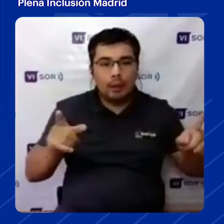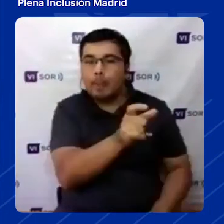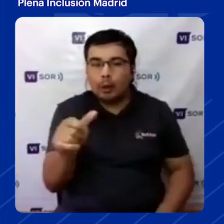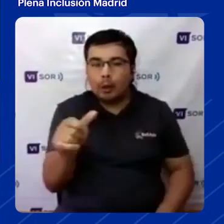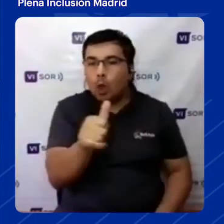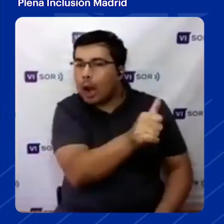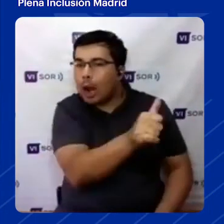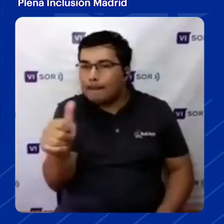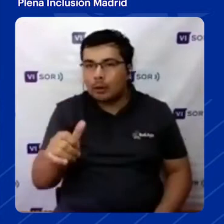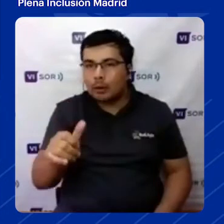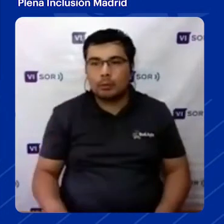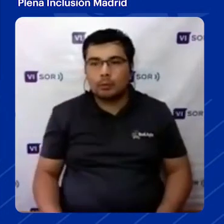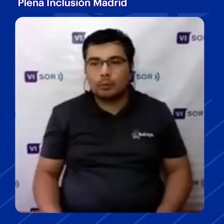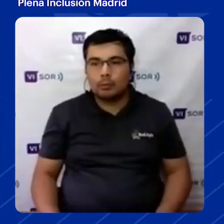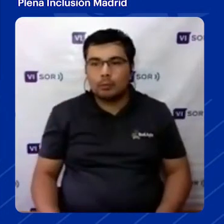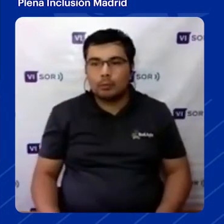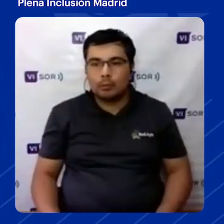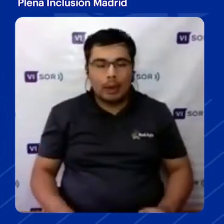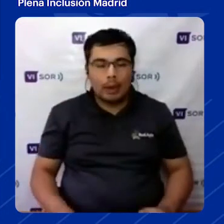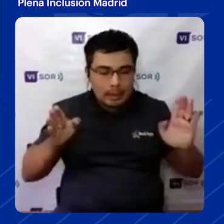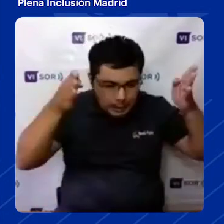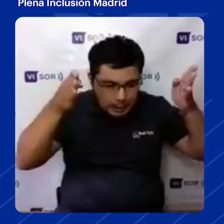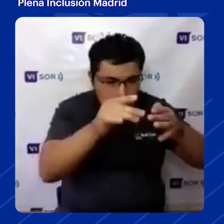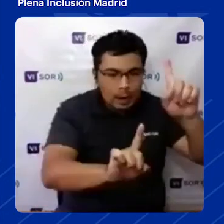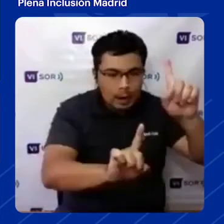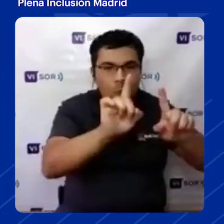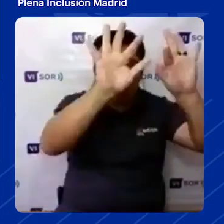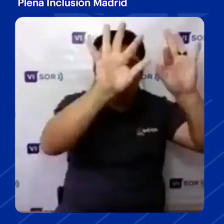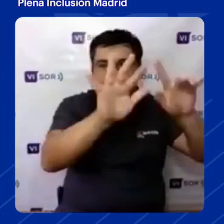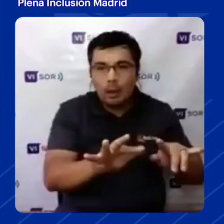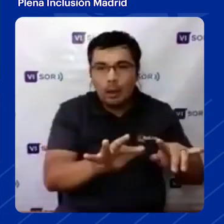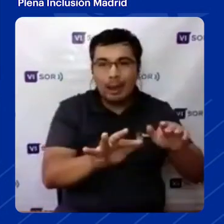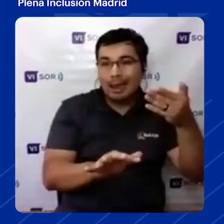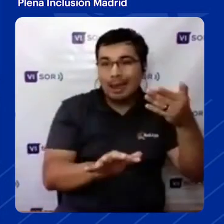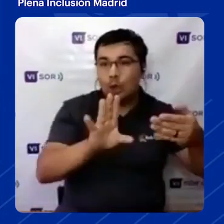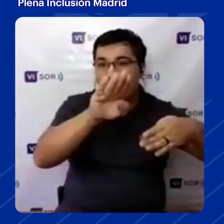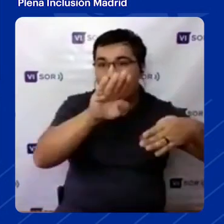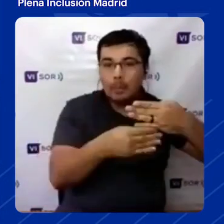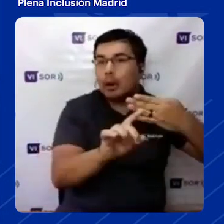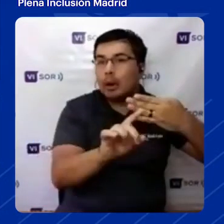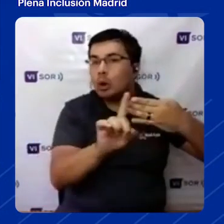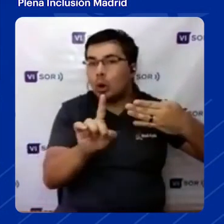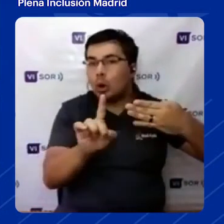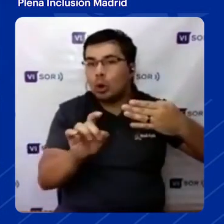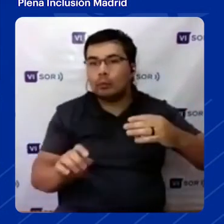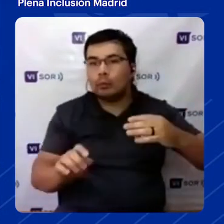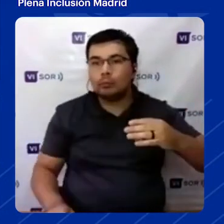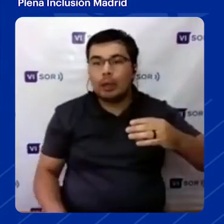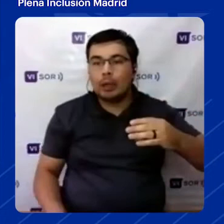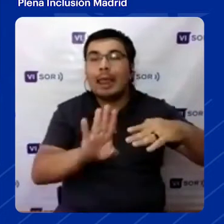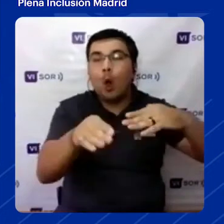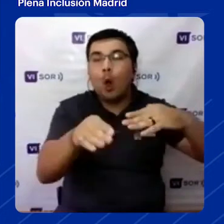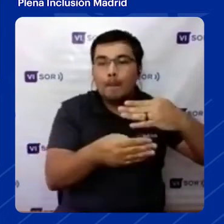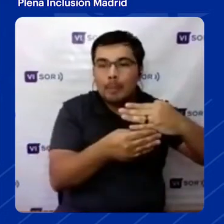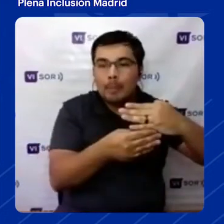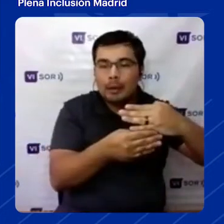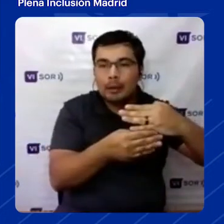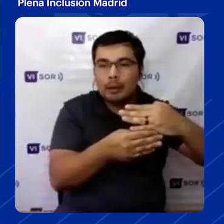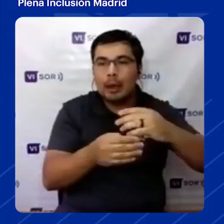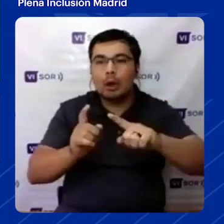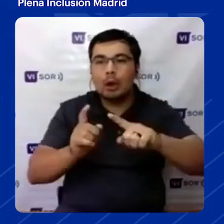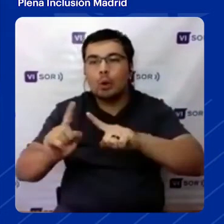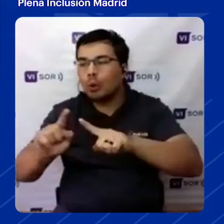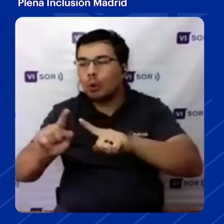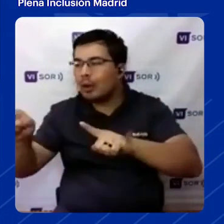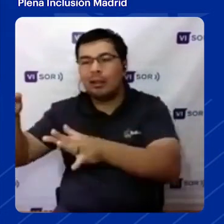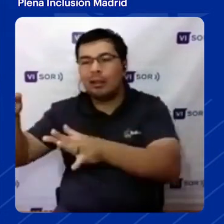y no tiene intención de complementar, sino de sustituir. De hecho, en algún país ya existe alguna comisión parlamentaria que vigila para que las